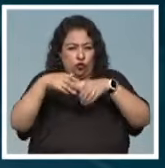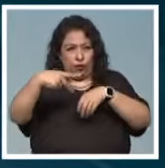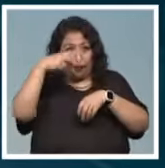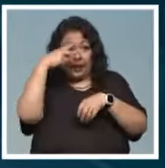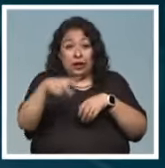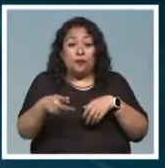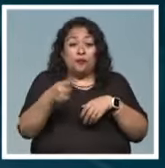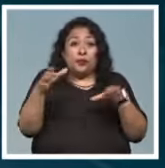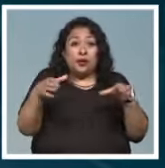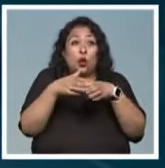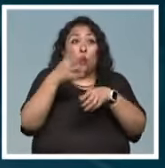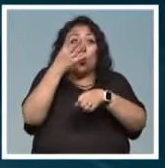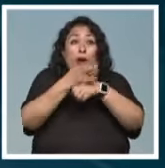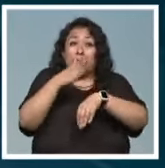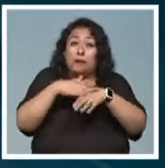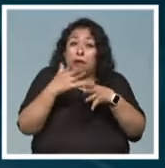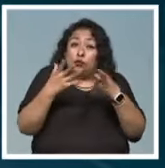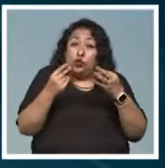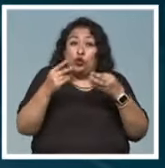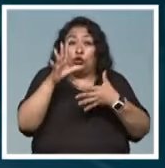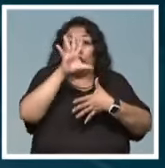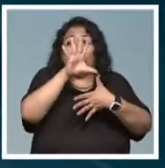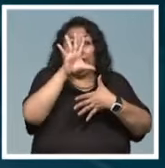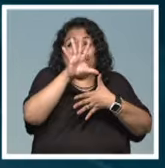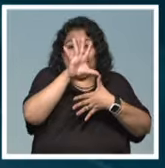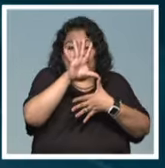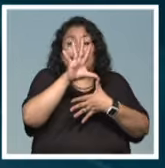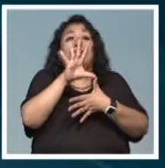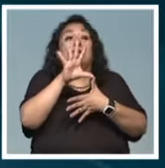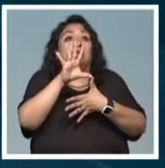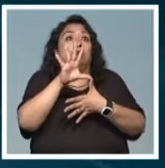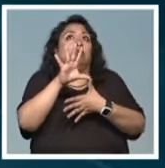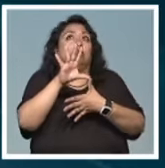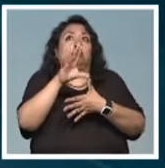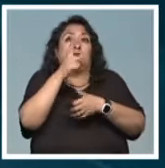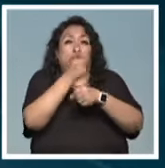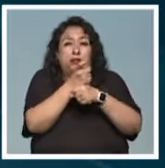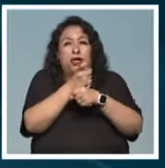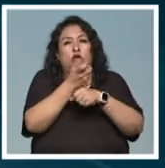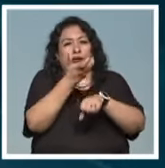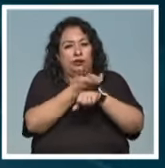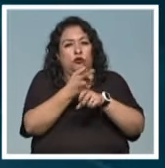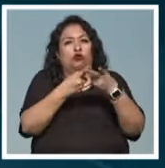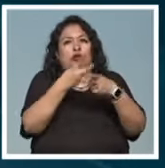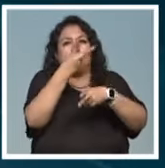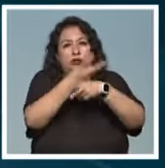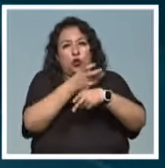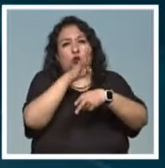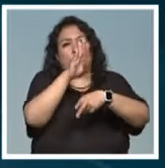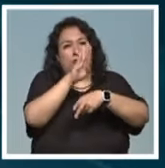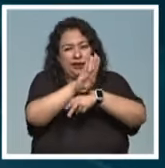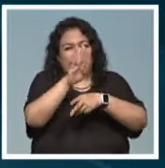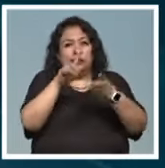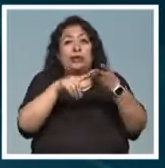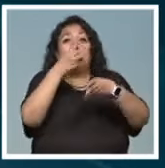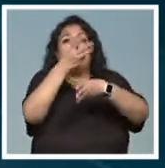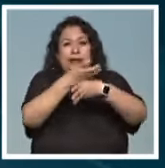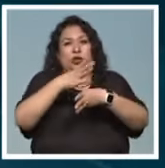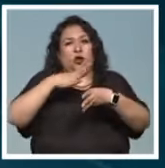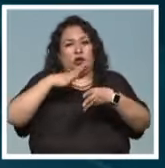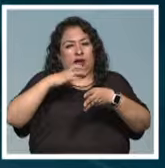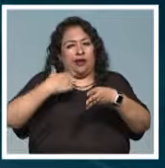es la cuarta más numerosa del continente americano, solo detrás de Estados Unidos, Brasil y Canadá. Otra